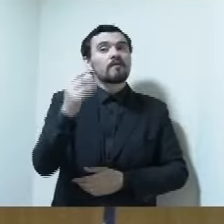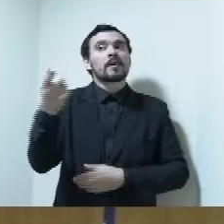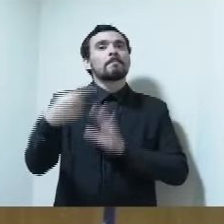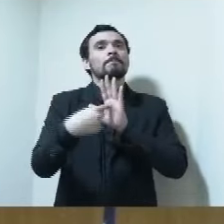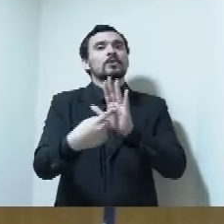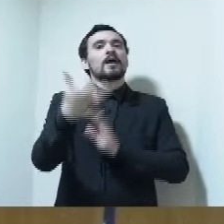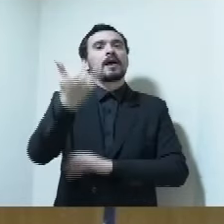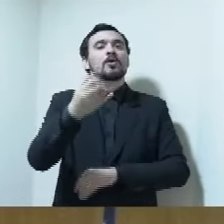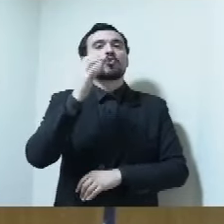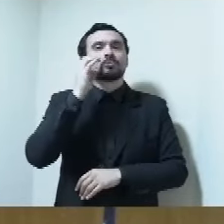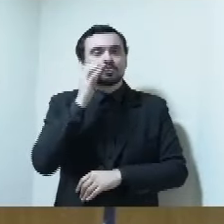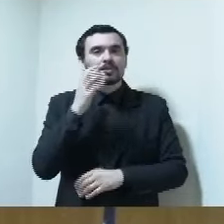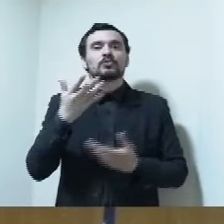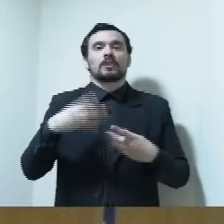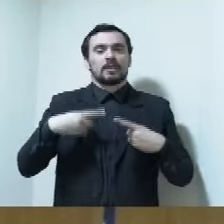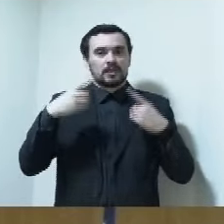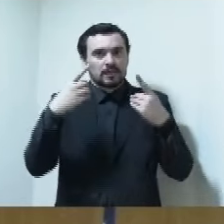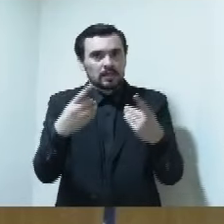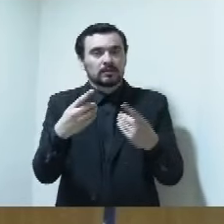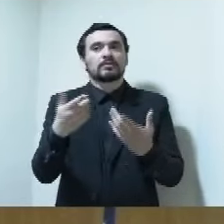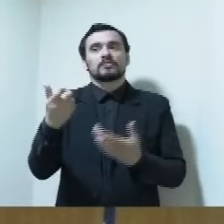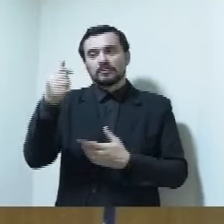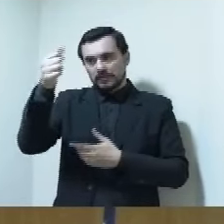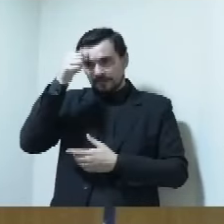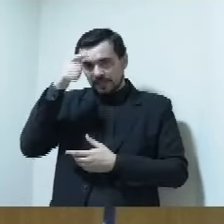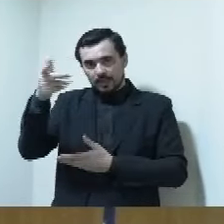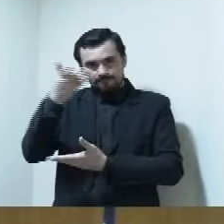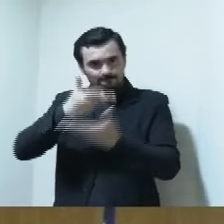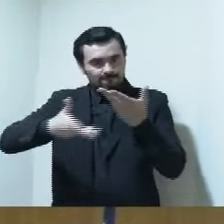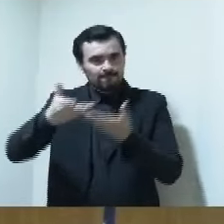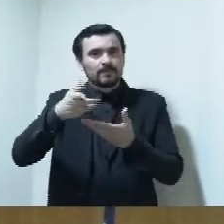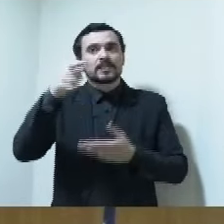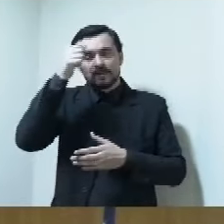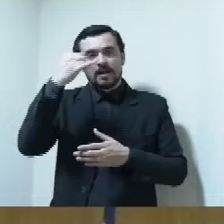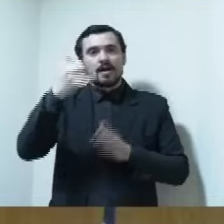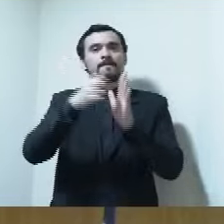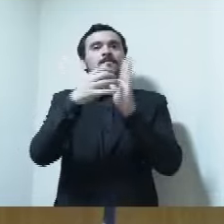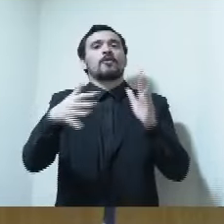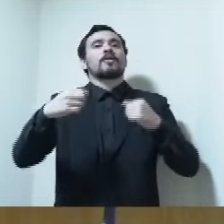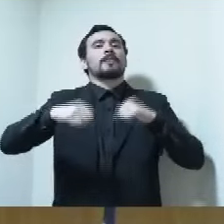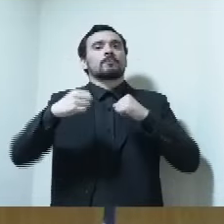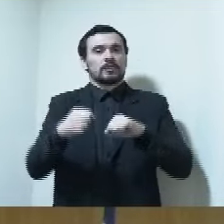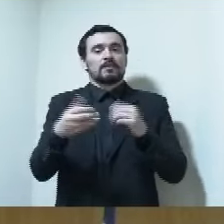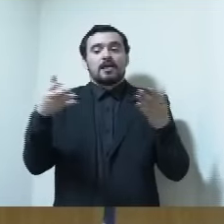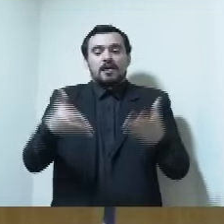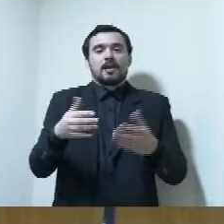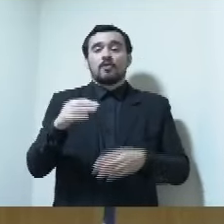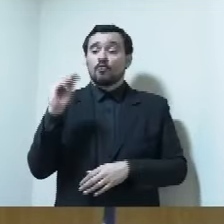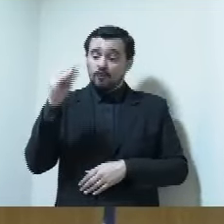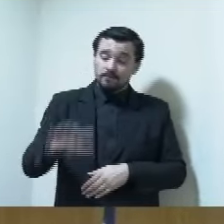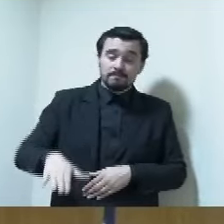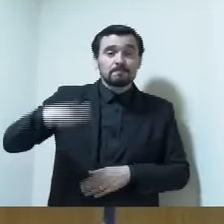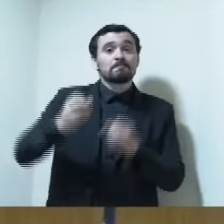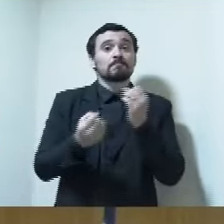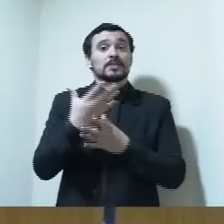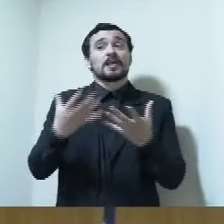un compromiso y una dedicación ejemplar y su espíritu de colaboración es un reflejo de los valores deportivos que cultivan desde temprana edad.